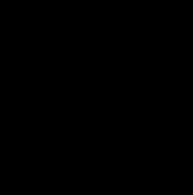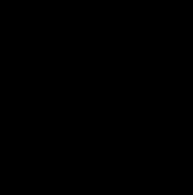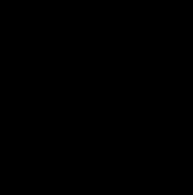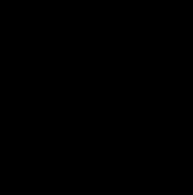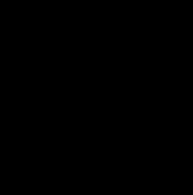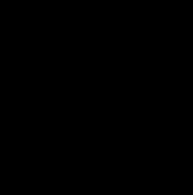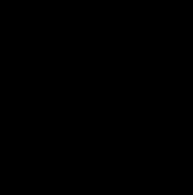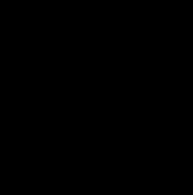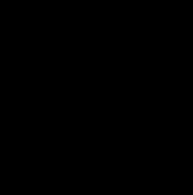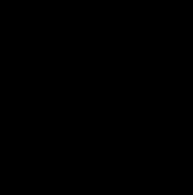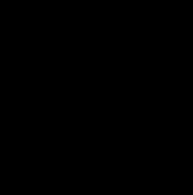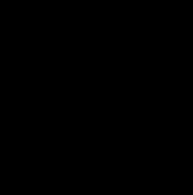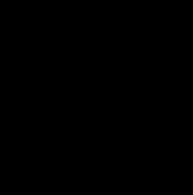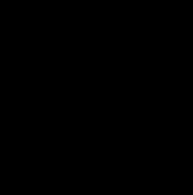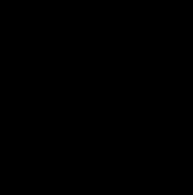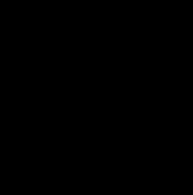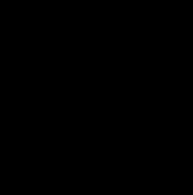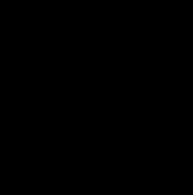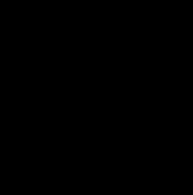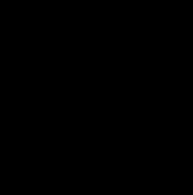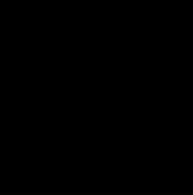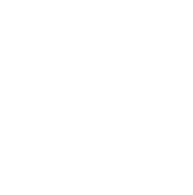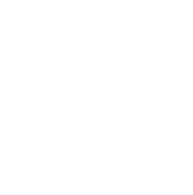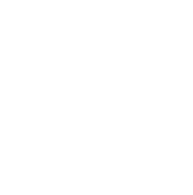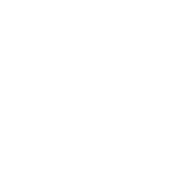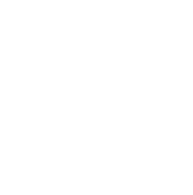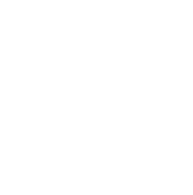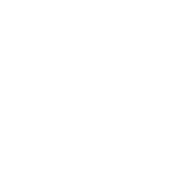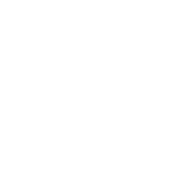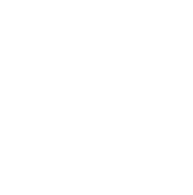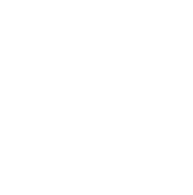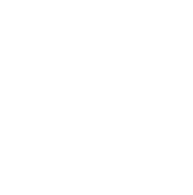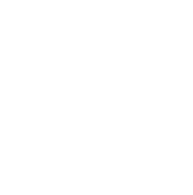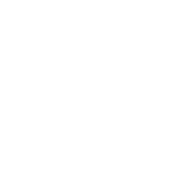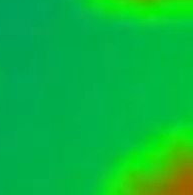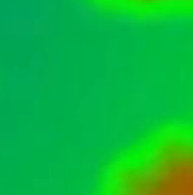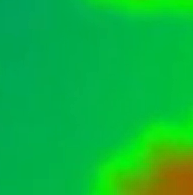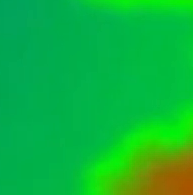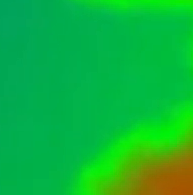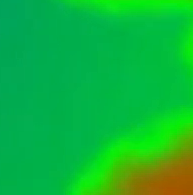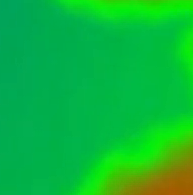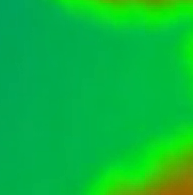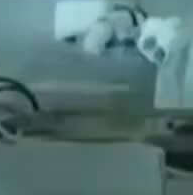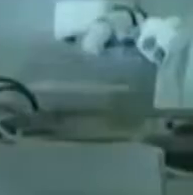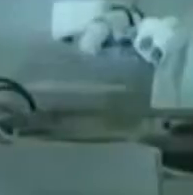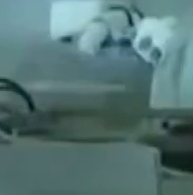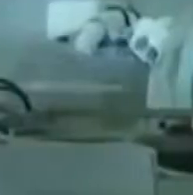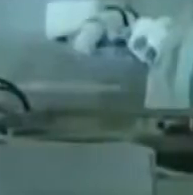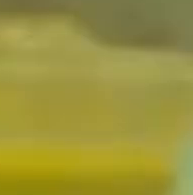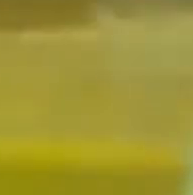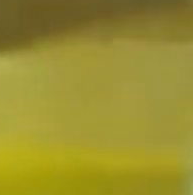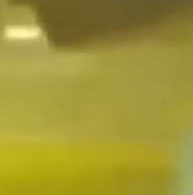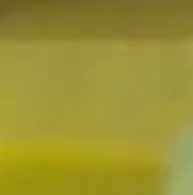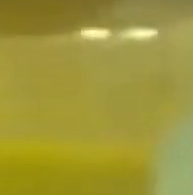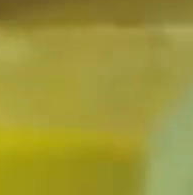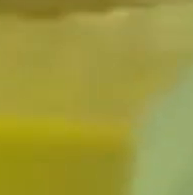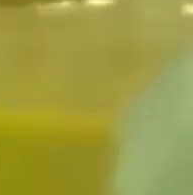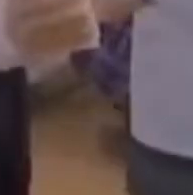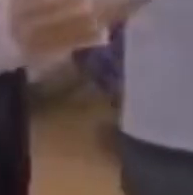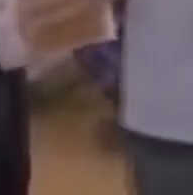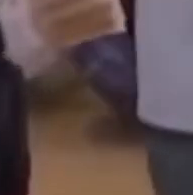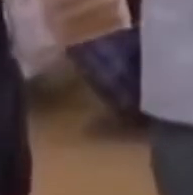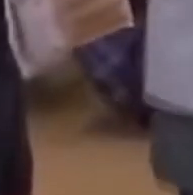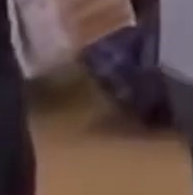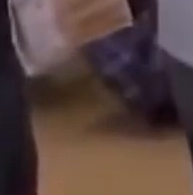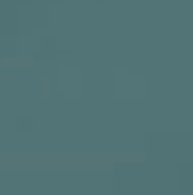En 13, Costa Rica Televisión. El coronavirus, modos, transmisión, cuidados